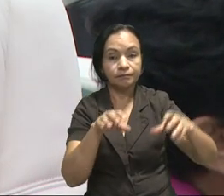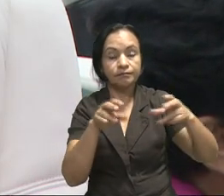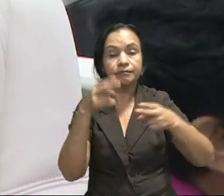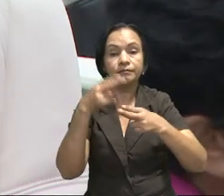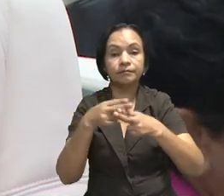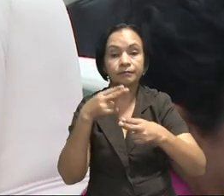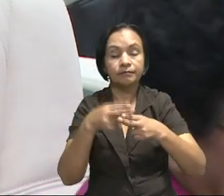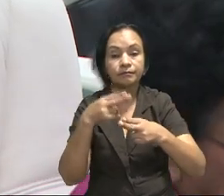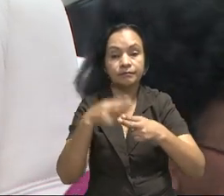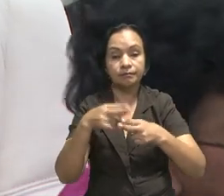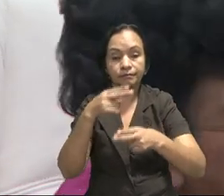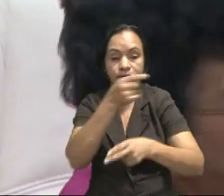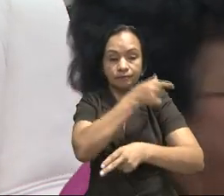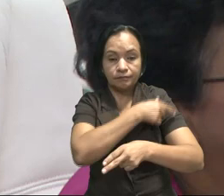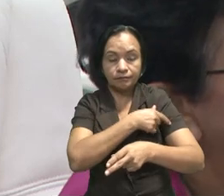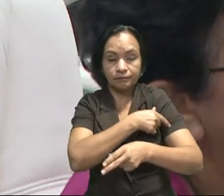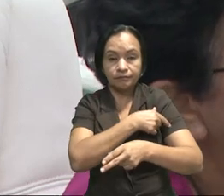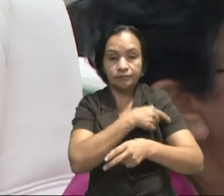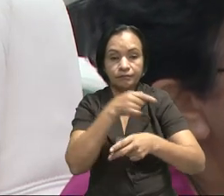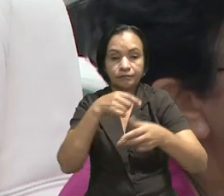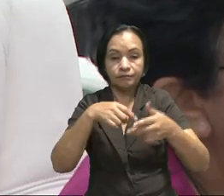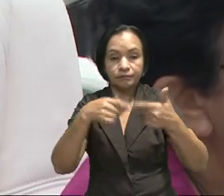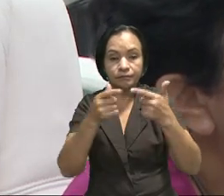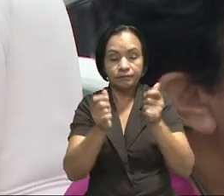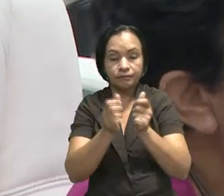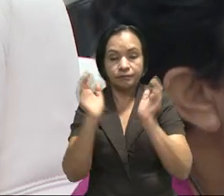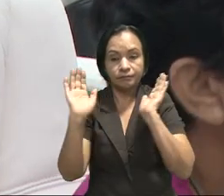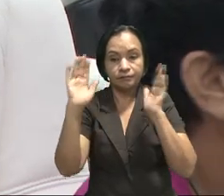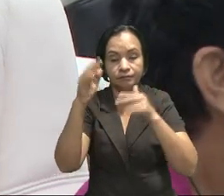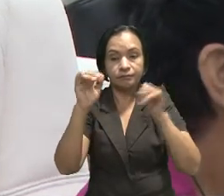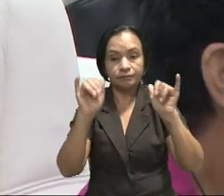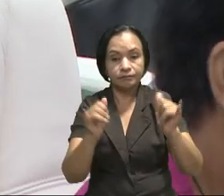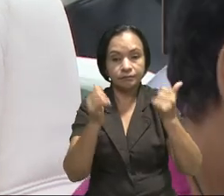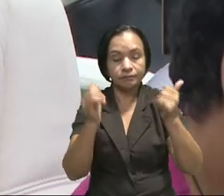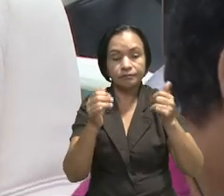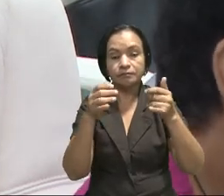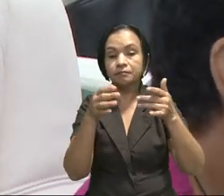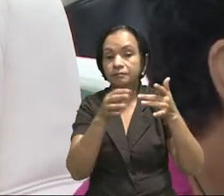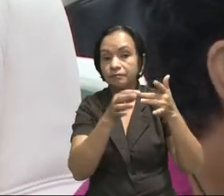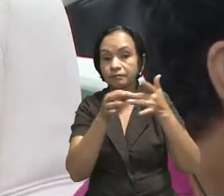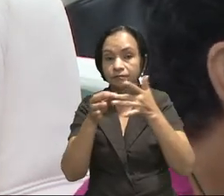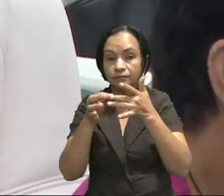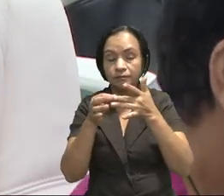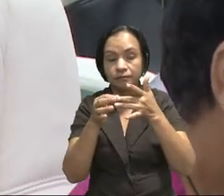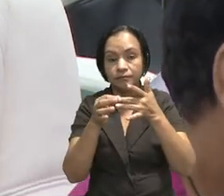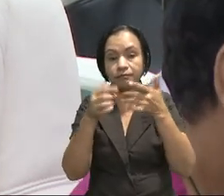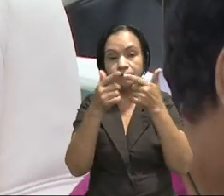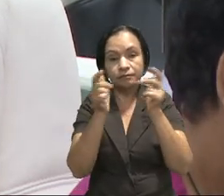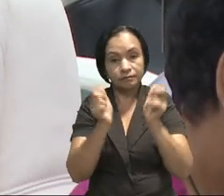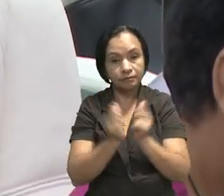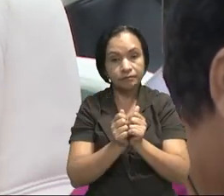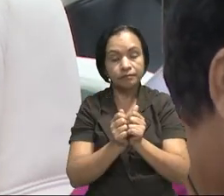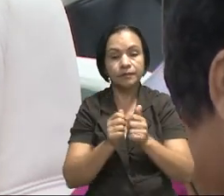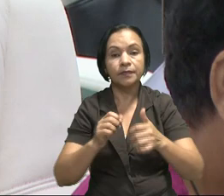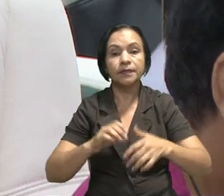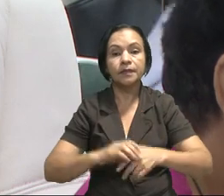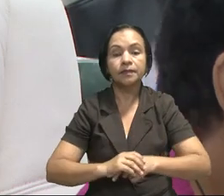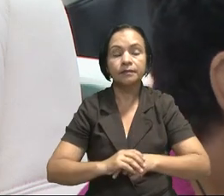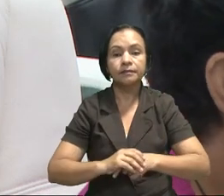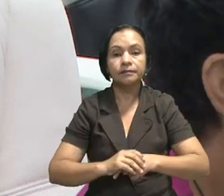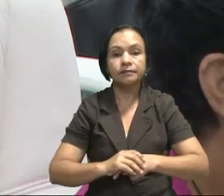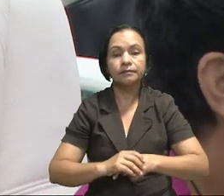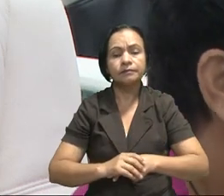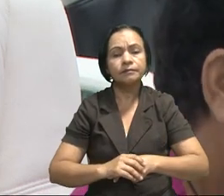nombrado capitán del equipo y recibió diploma como el jugador más destacado de la selección. A